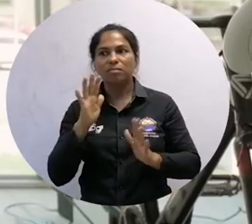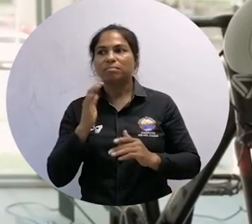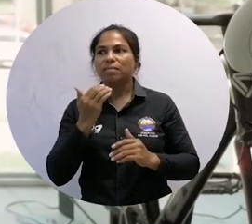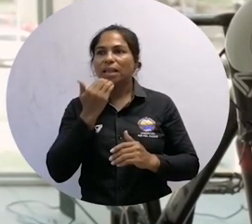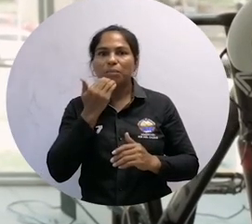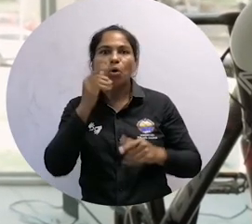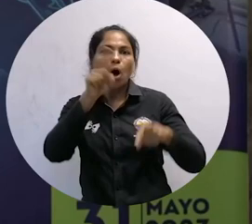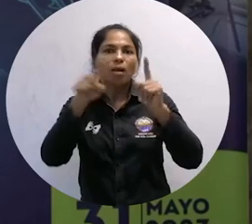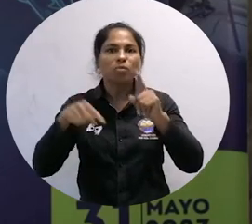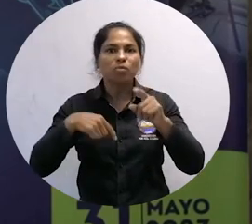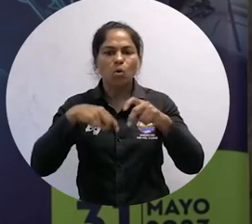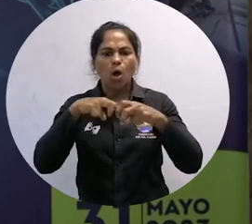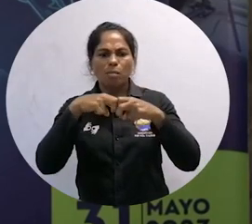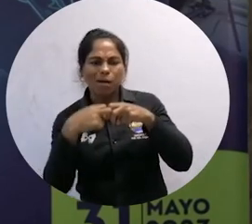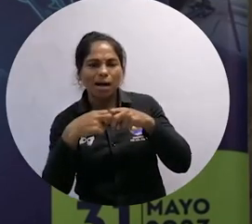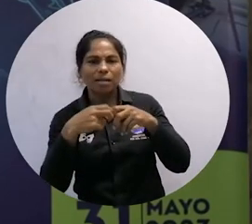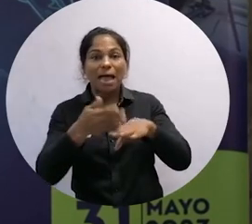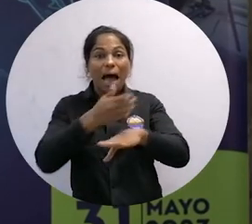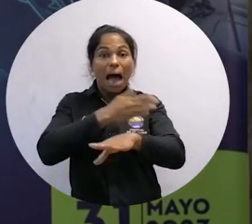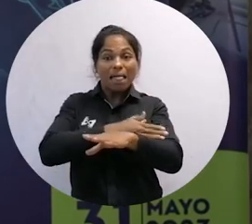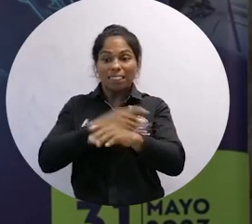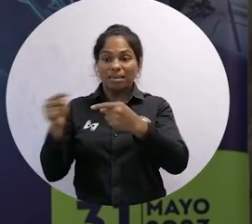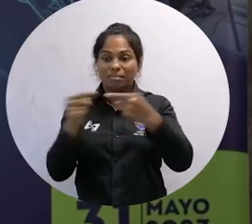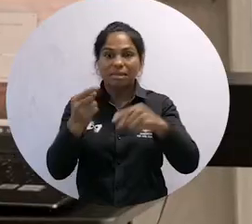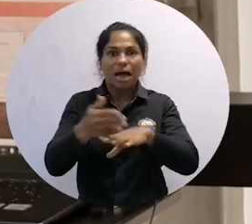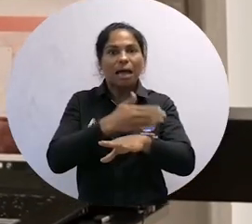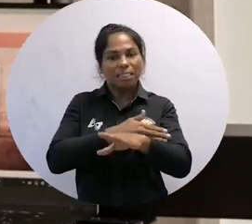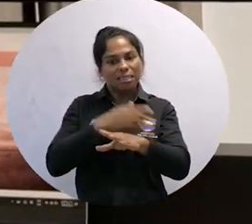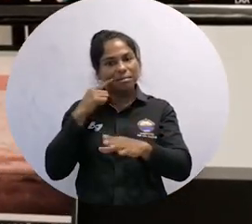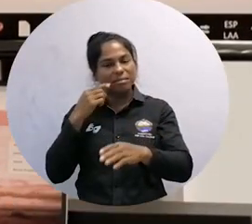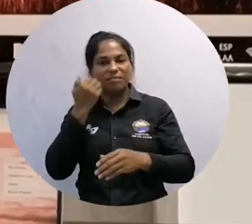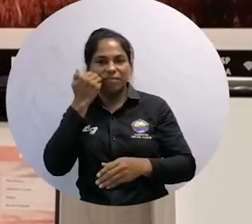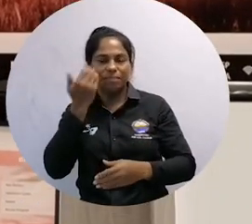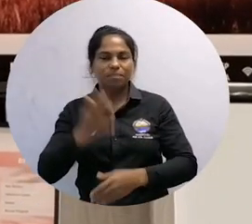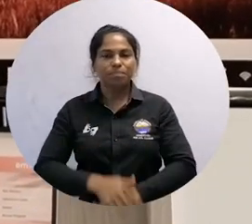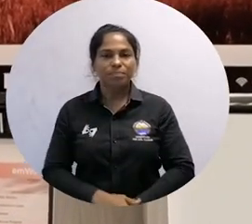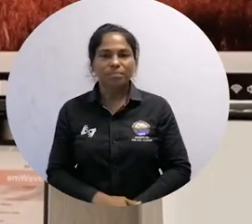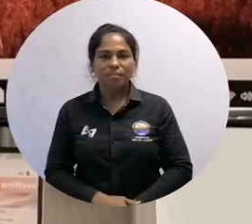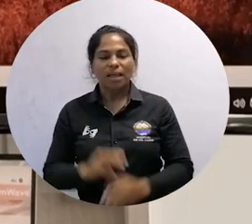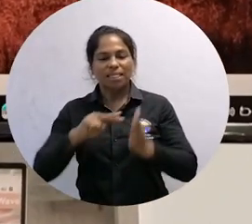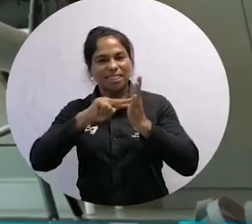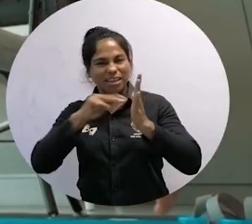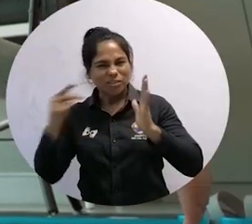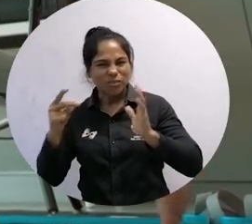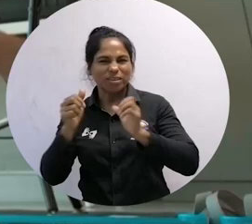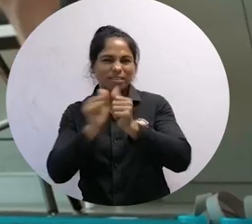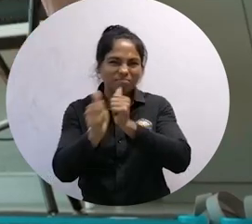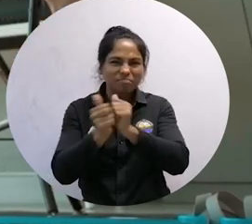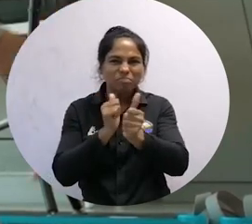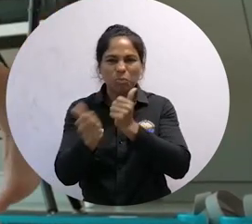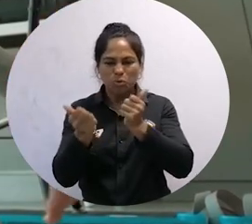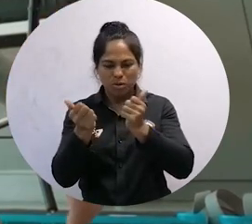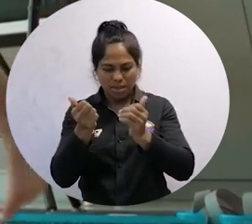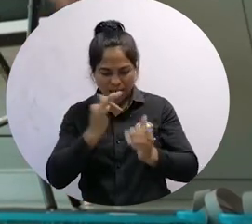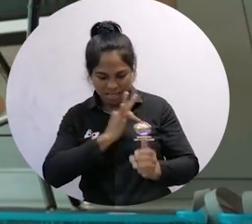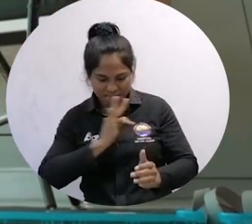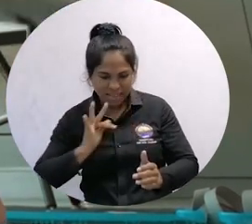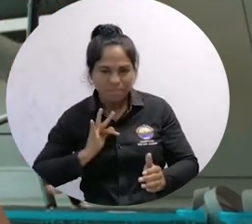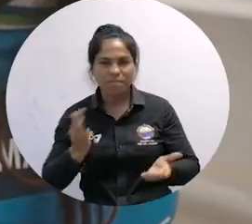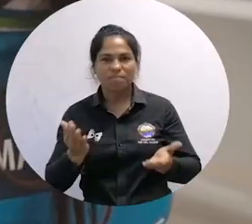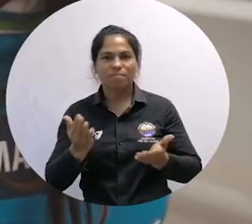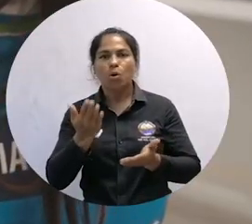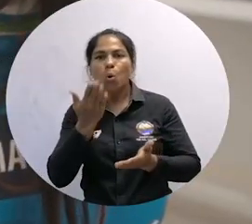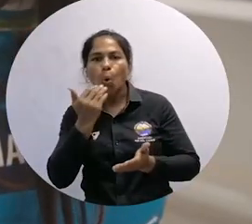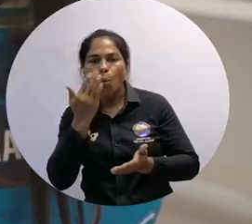que se lesionan muy rápido antes de una competencia o después. Tecnología en el deporte para tratamiento de lesiones, suplementación